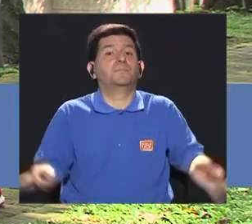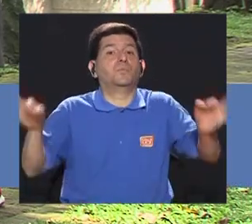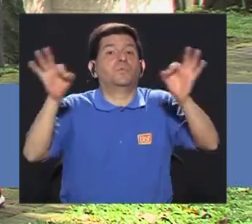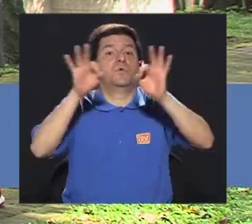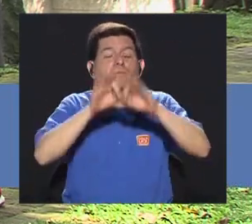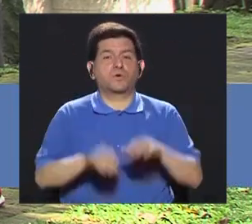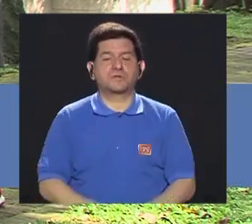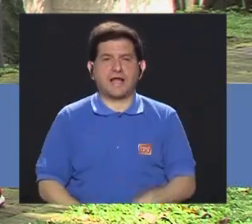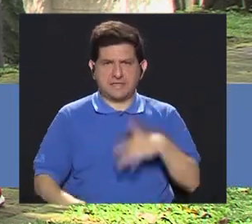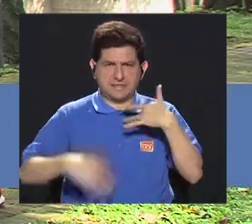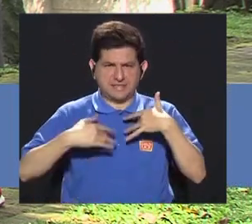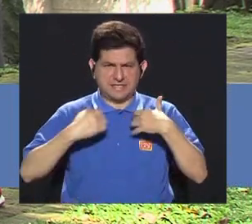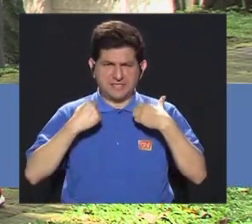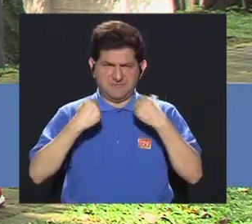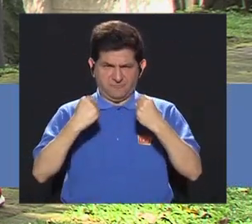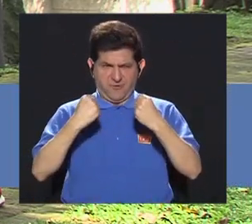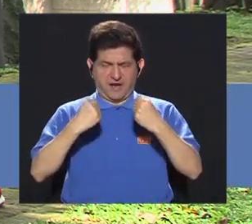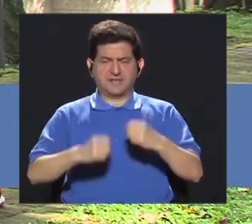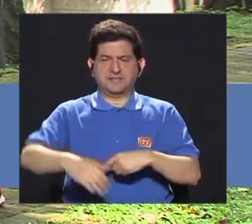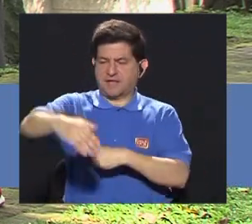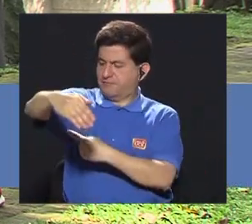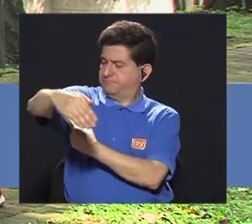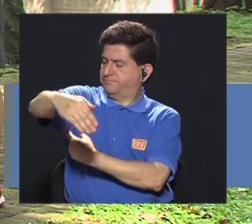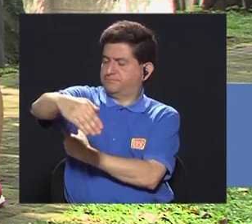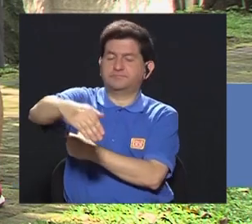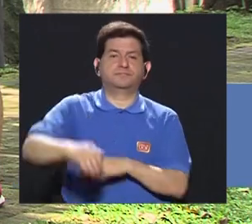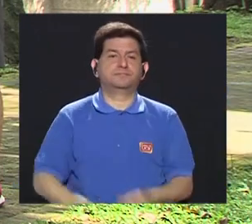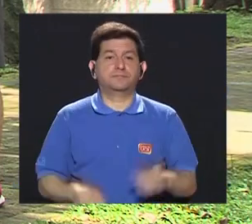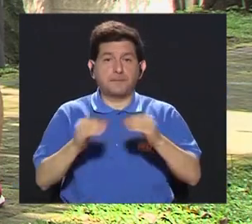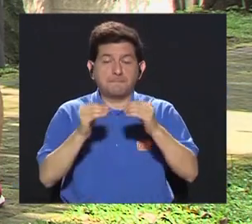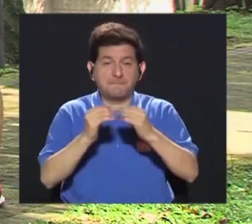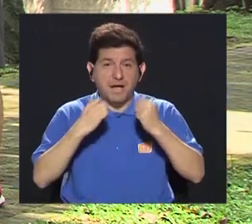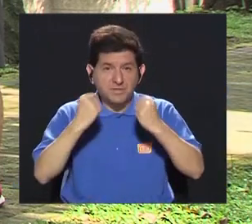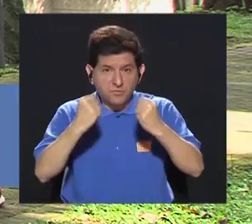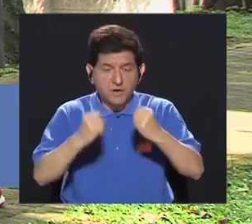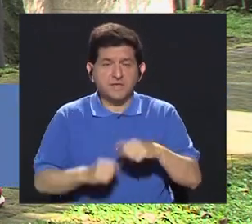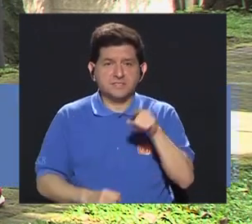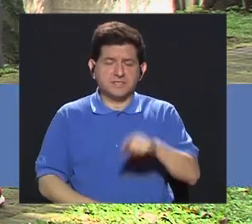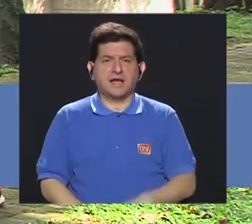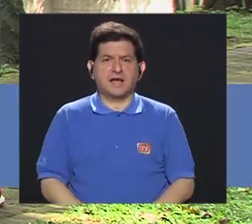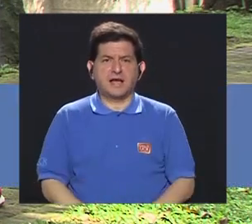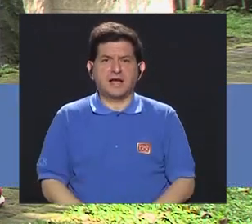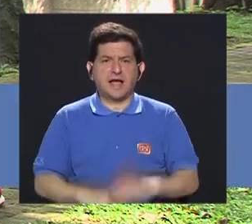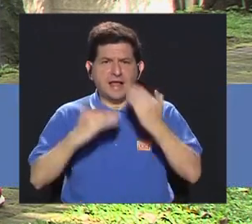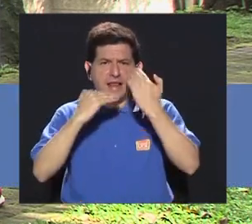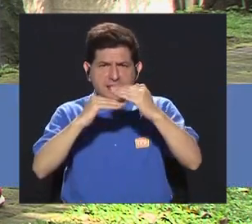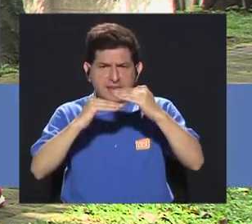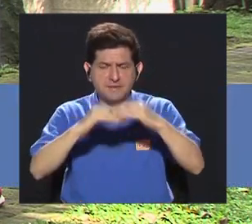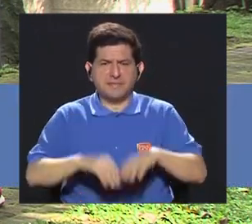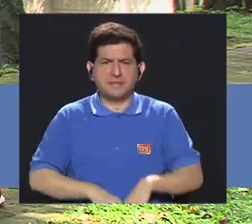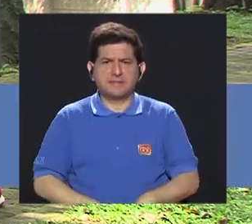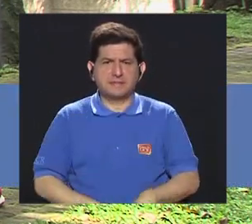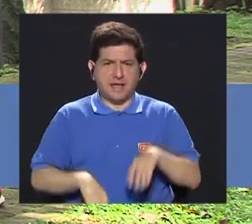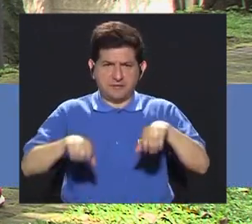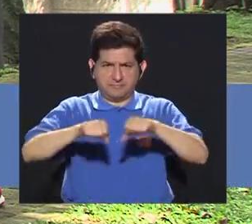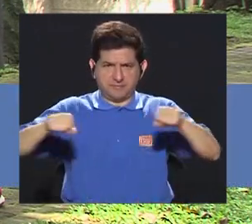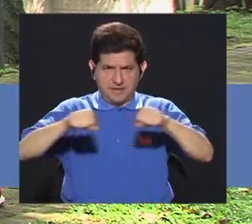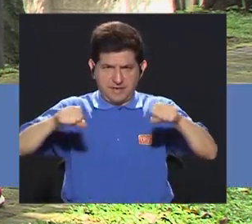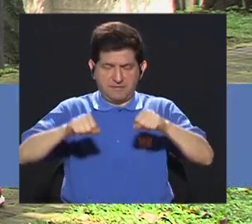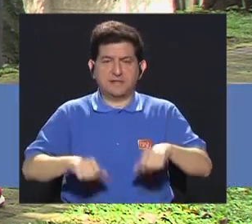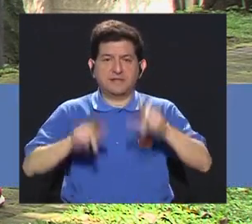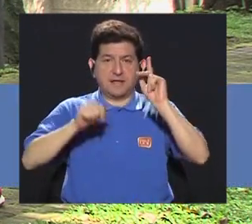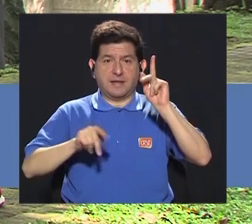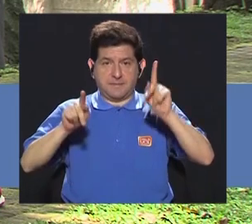y aquí es muy importante que se sienta tensión en el tríceps. Si quieren hacer mayor tensión, lo que hacen es que jalan más de este lado para